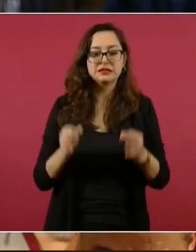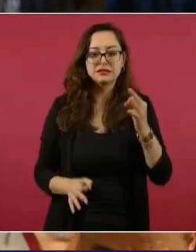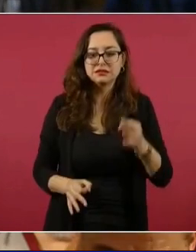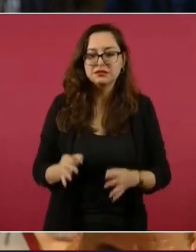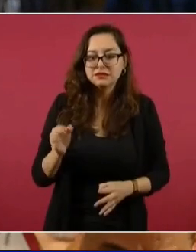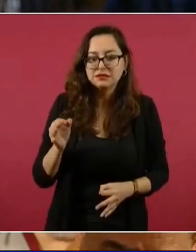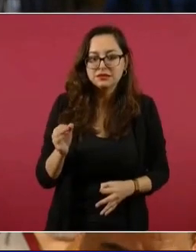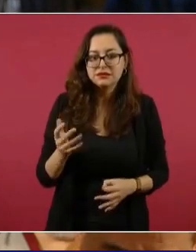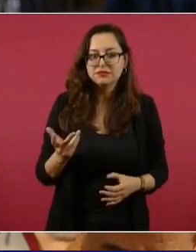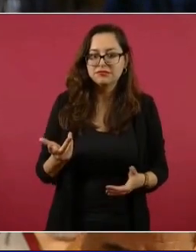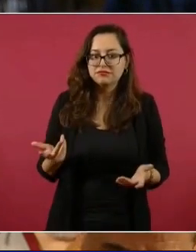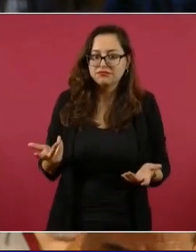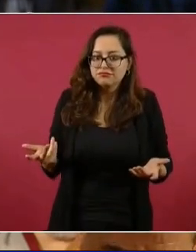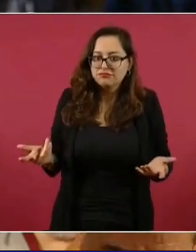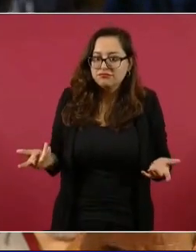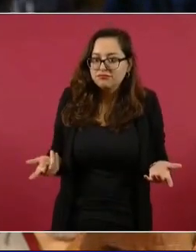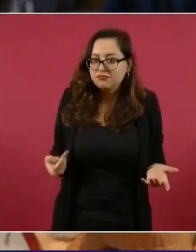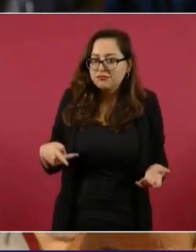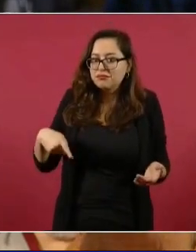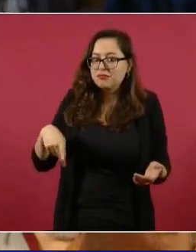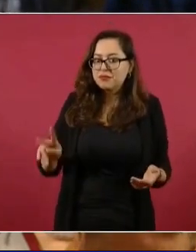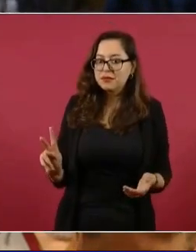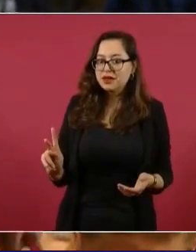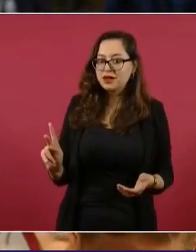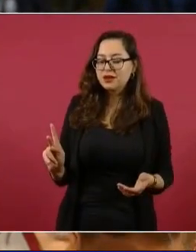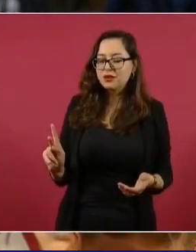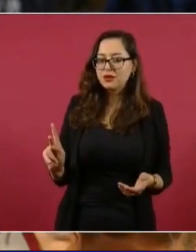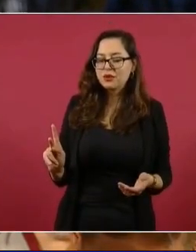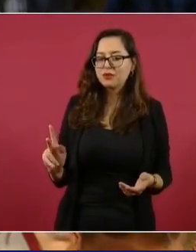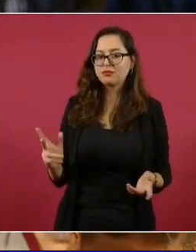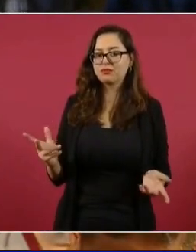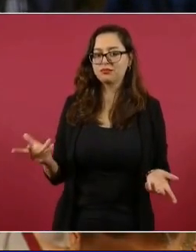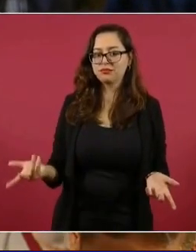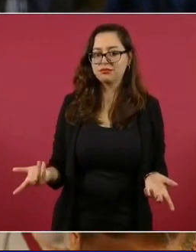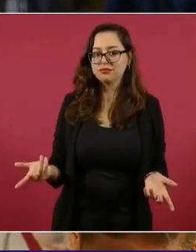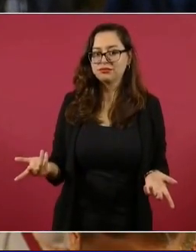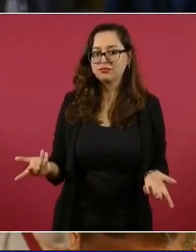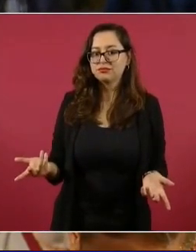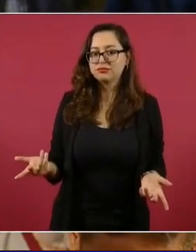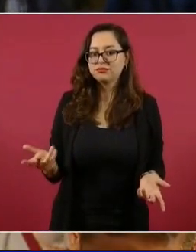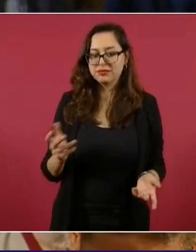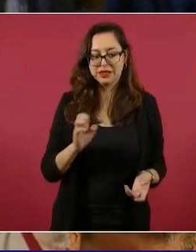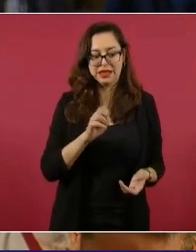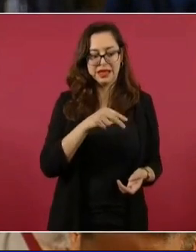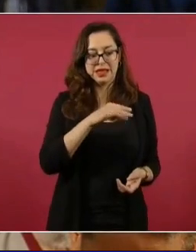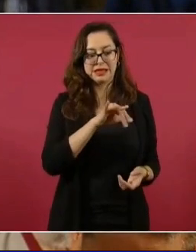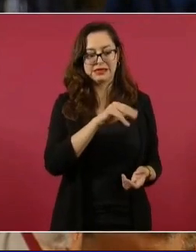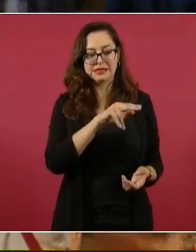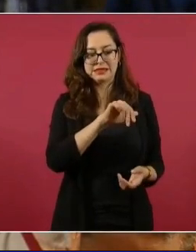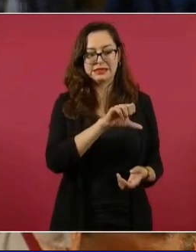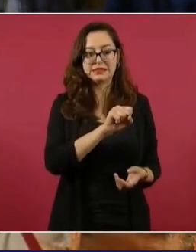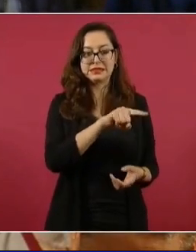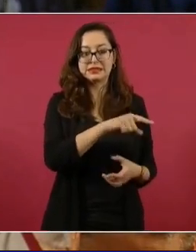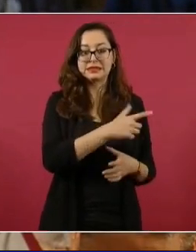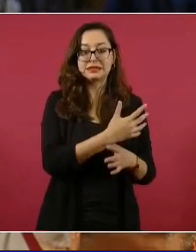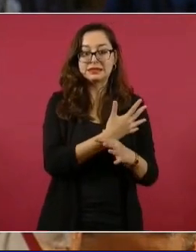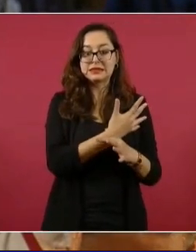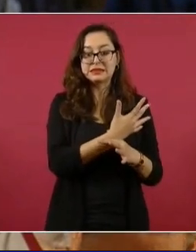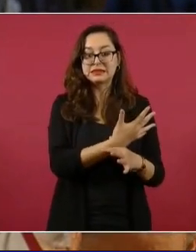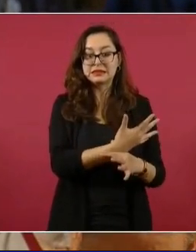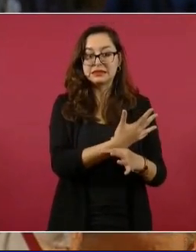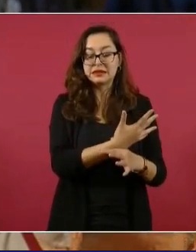es de que, en alusión a lo que señala Alejandro Encinas, el mismo